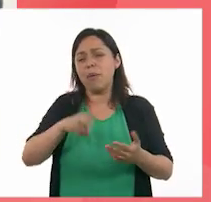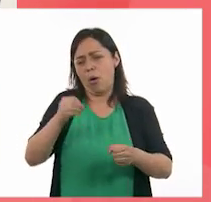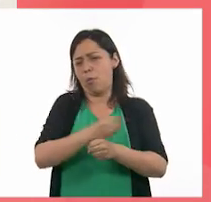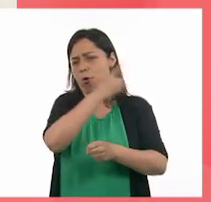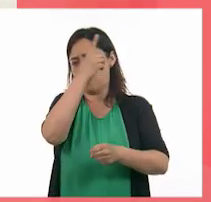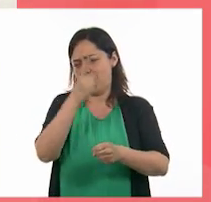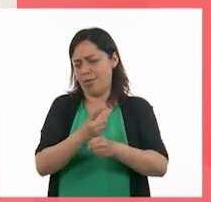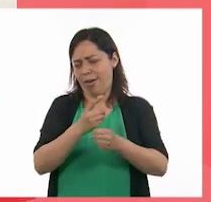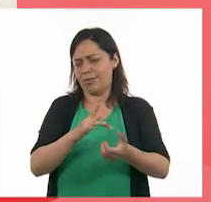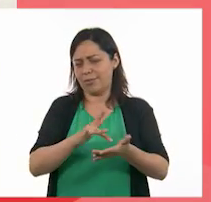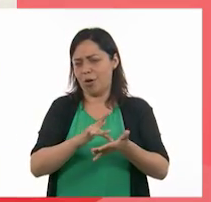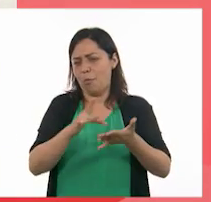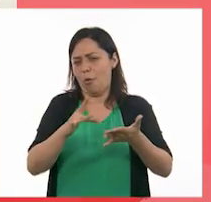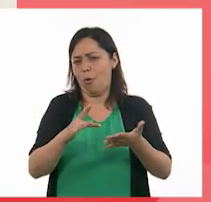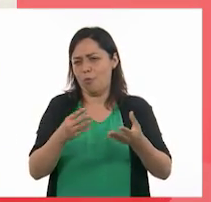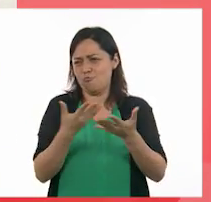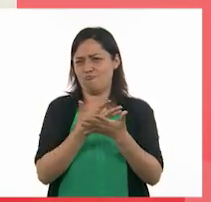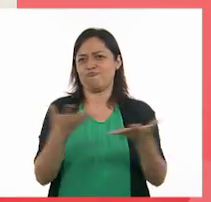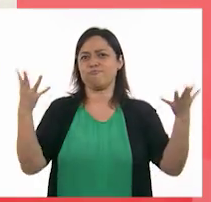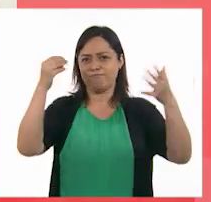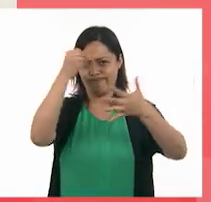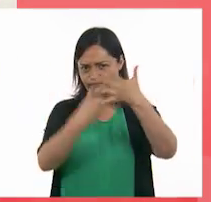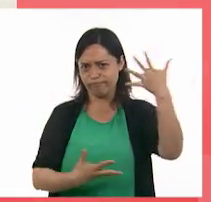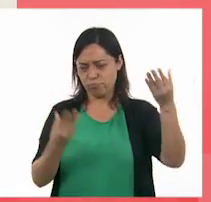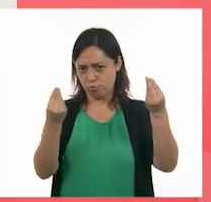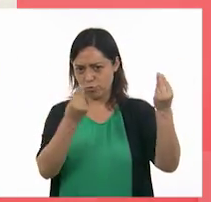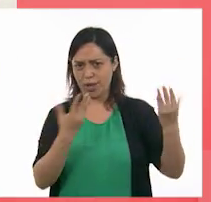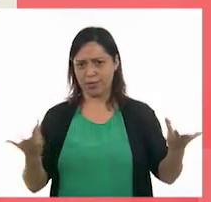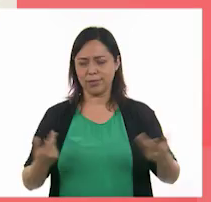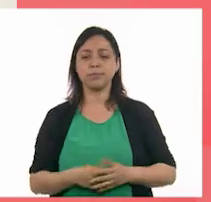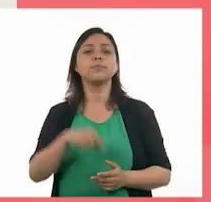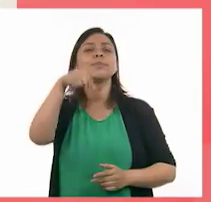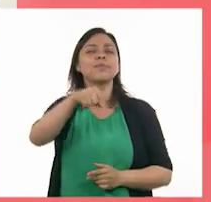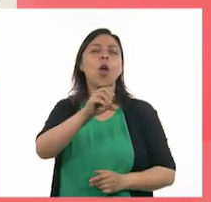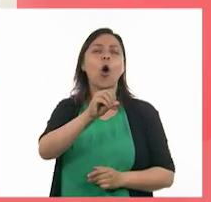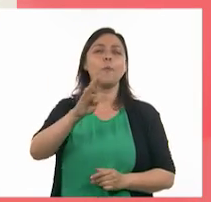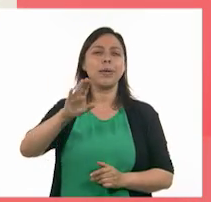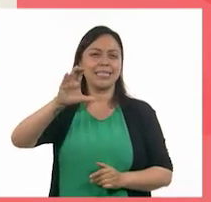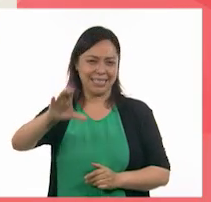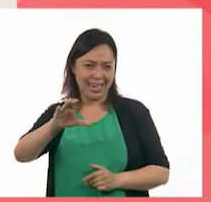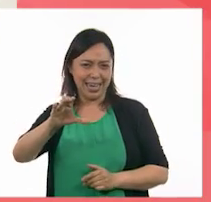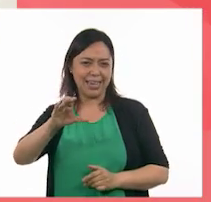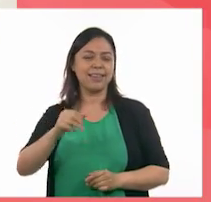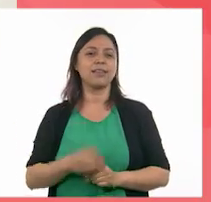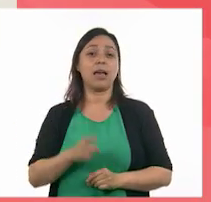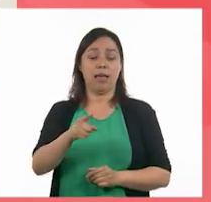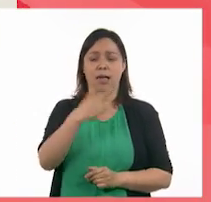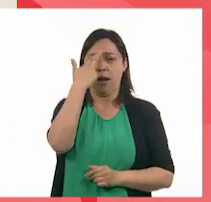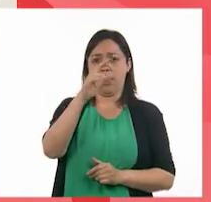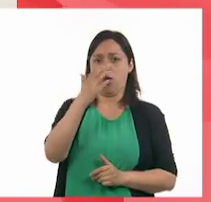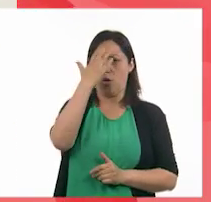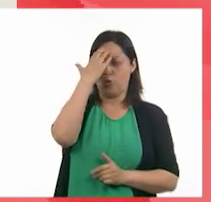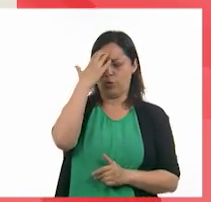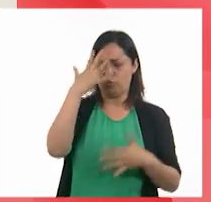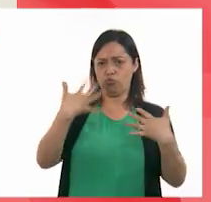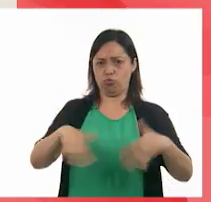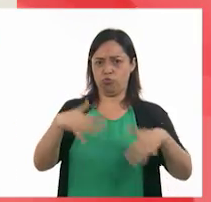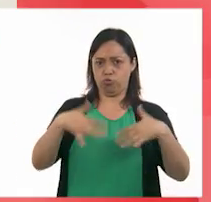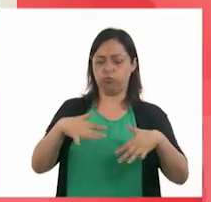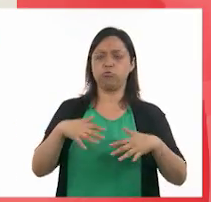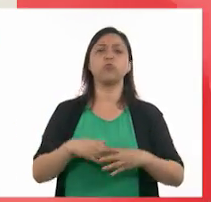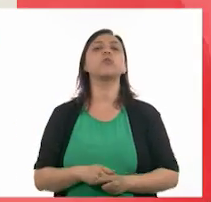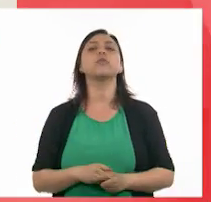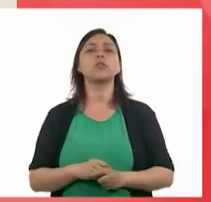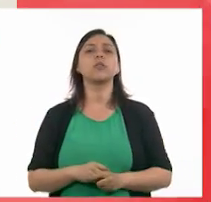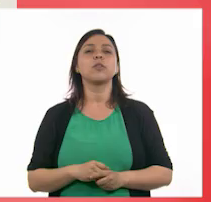Claro. Almadelia, la Orquesta de Baja California reconocida, sabemos que, bueno, un nivel increíble, creo que